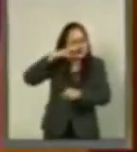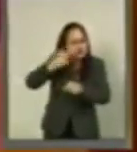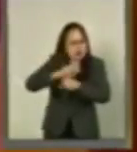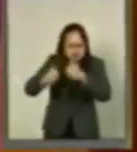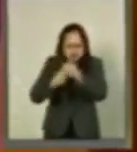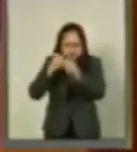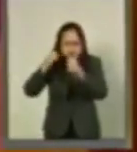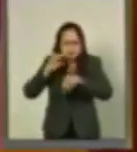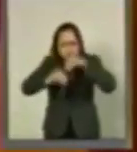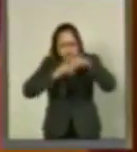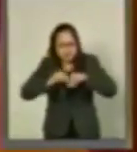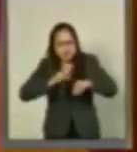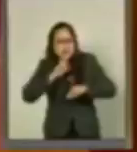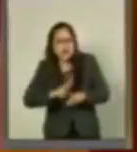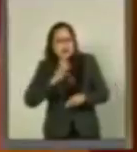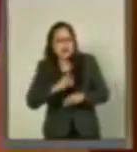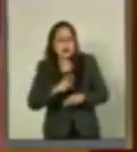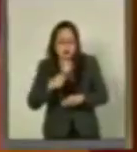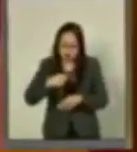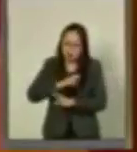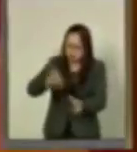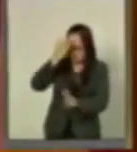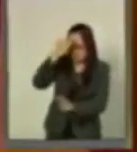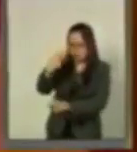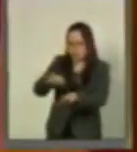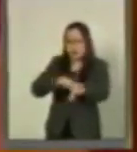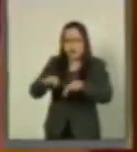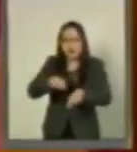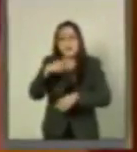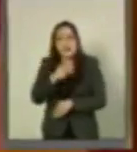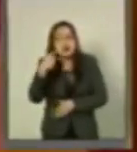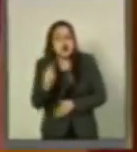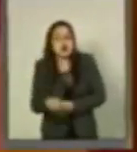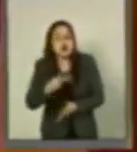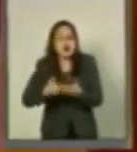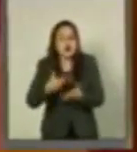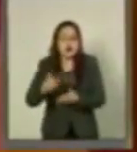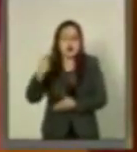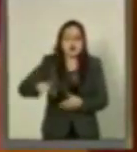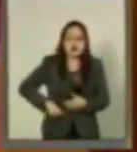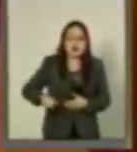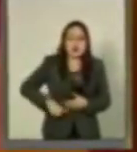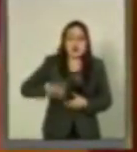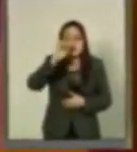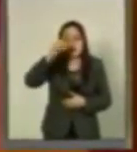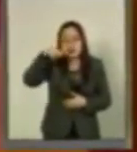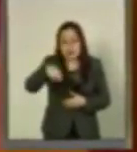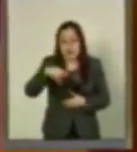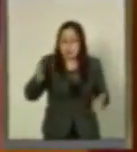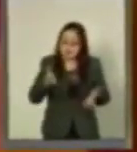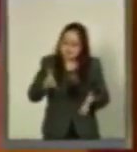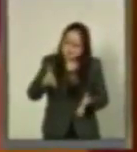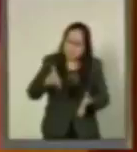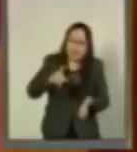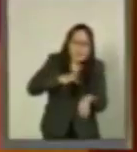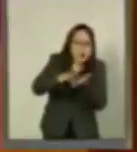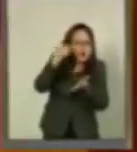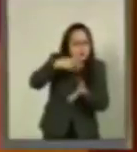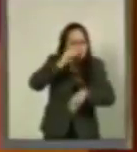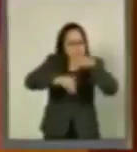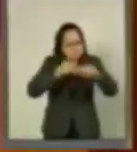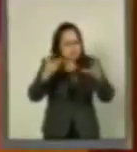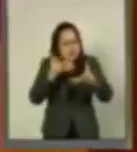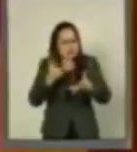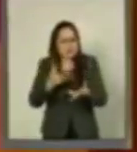robusto, reconocimiento. Pero es este gobierno el que lo impulsa. Y también